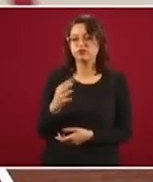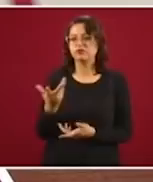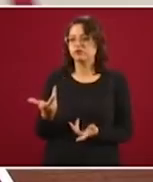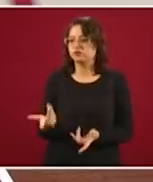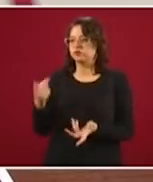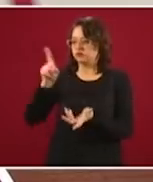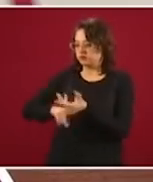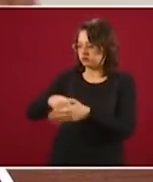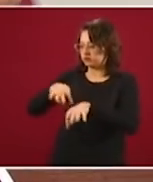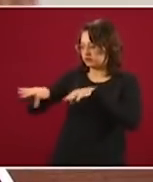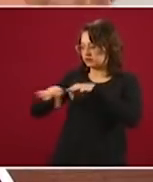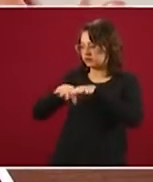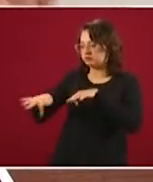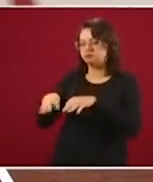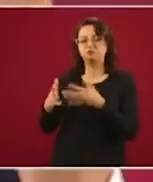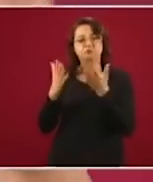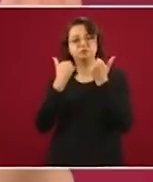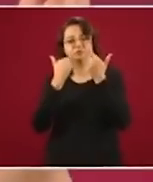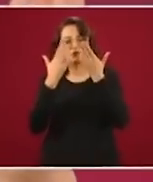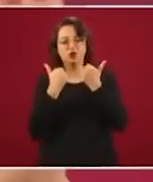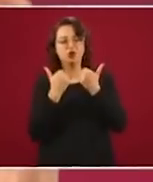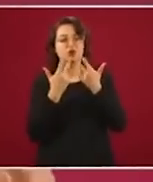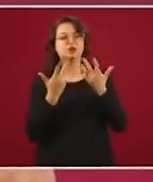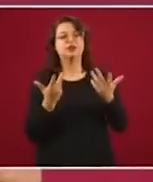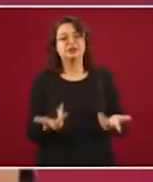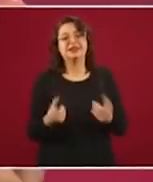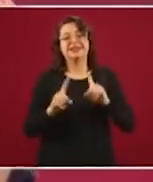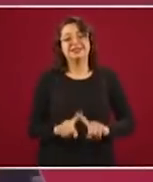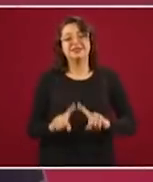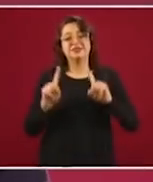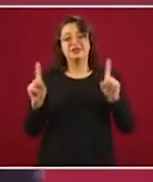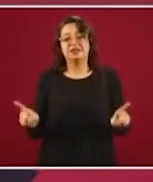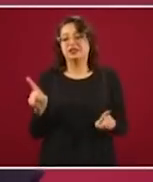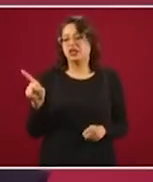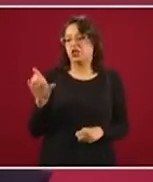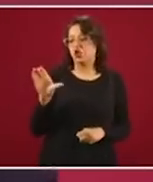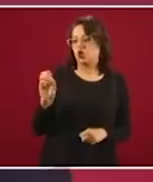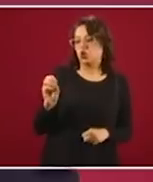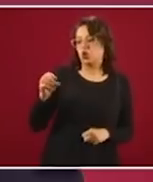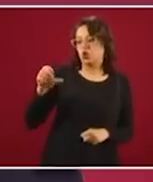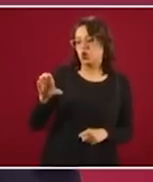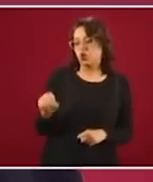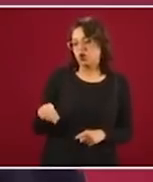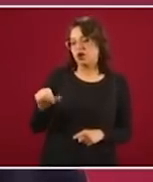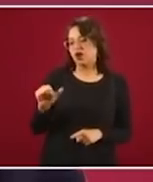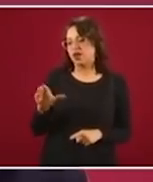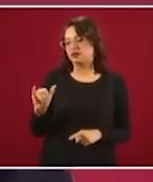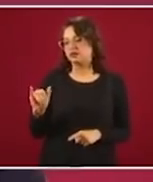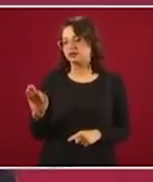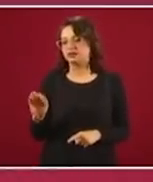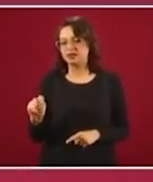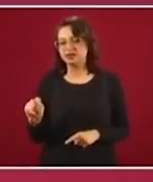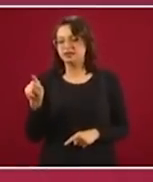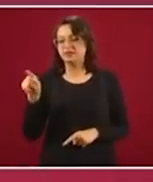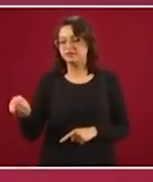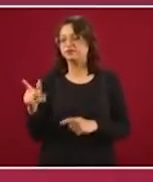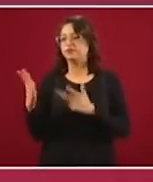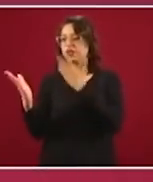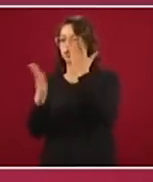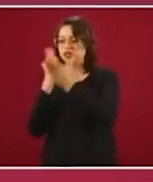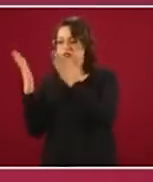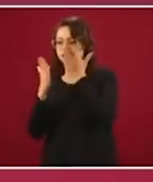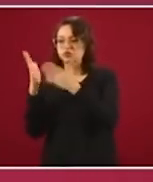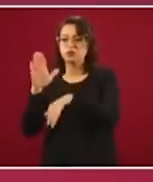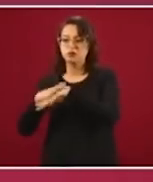en el instituto, como si ocurre de repente, para poner un ejemplo similar, en CONACYT, en donde a veces los estudiantes de